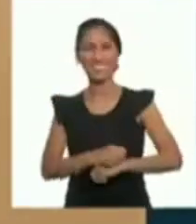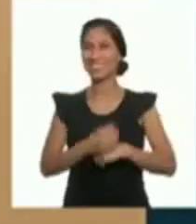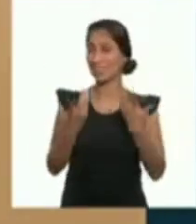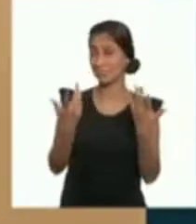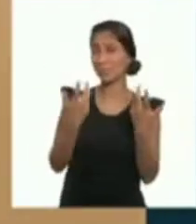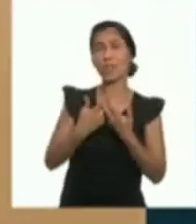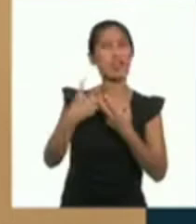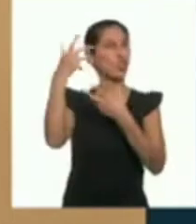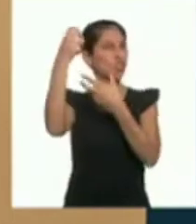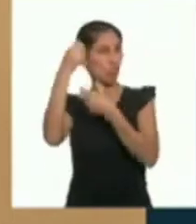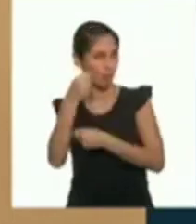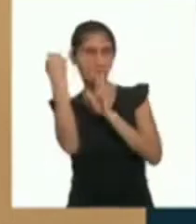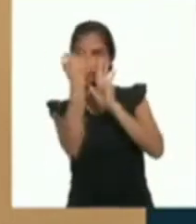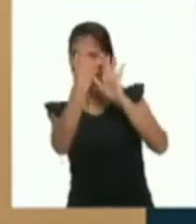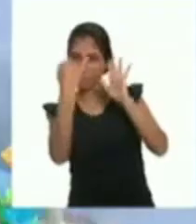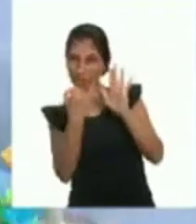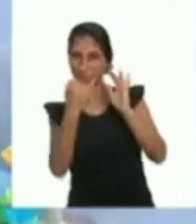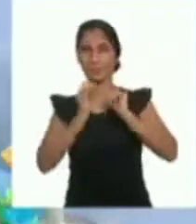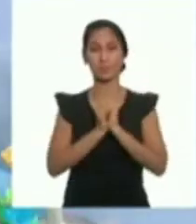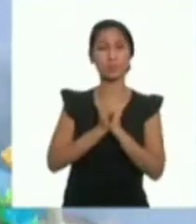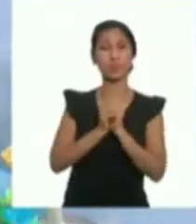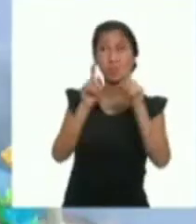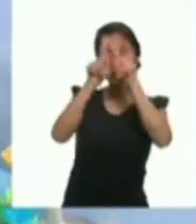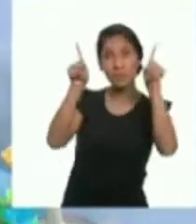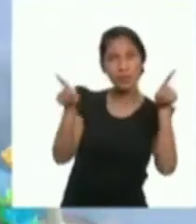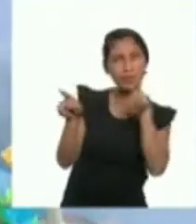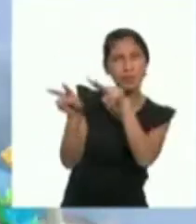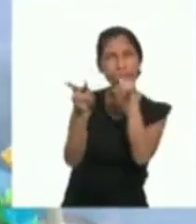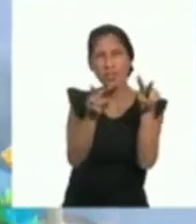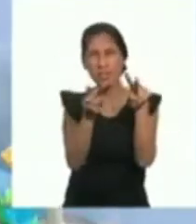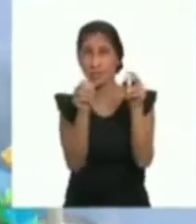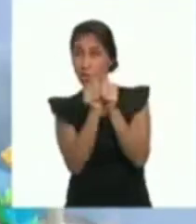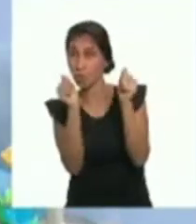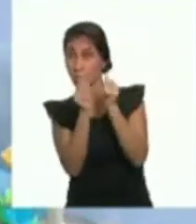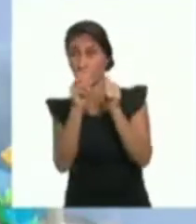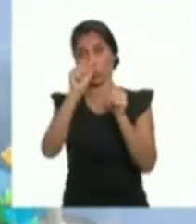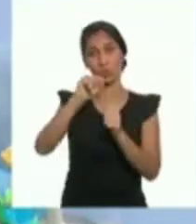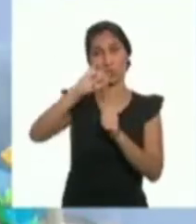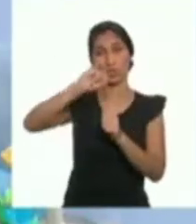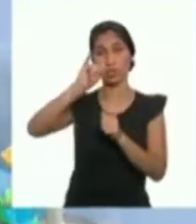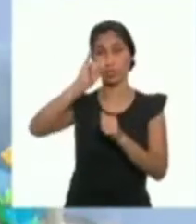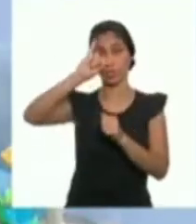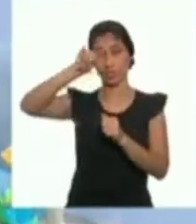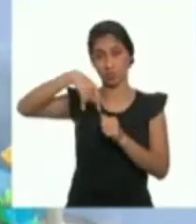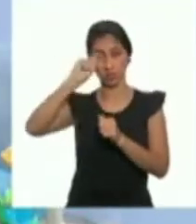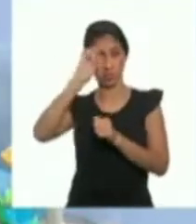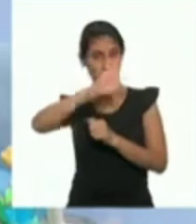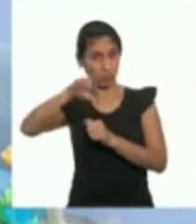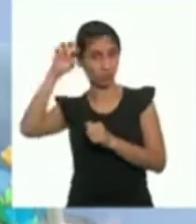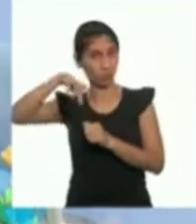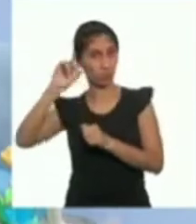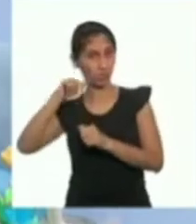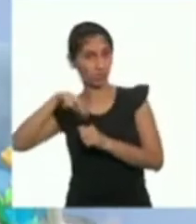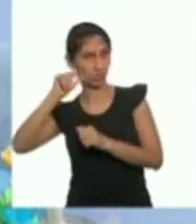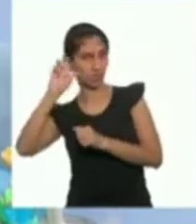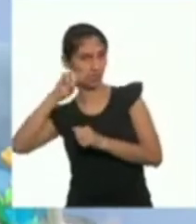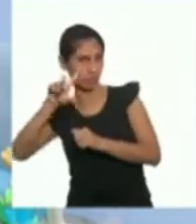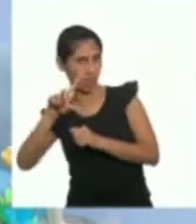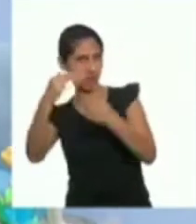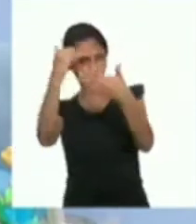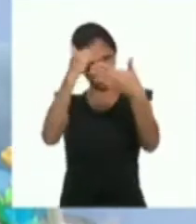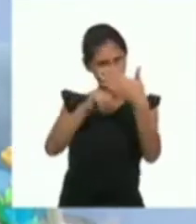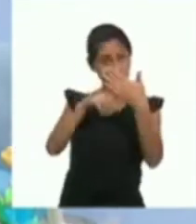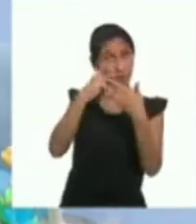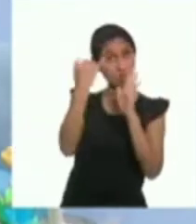Efectivamente, es lo que soporta la imagen. Es el espacio visual que acompaña al sujeto principal, mientras que la figura es el